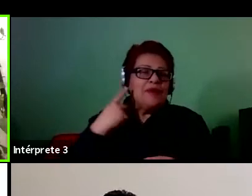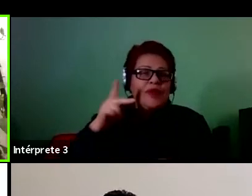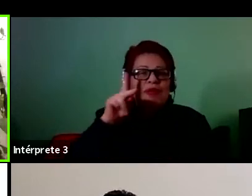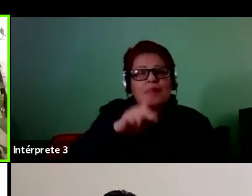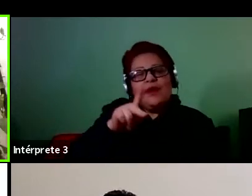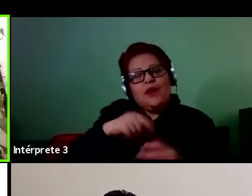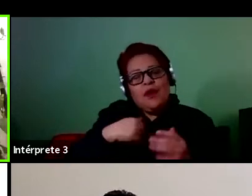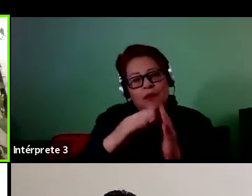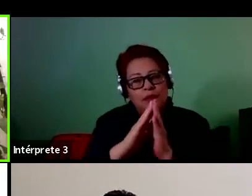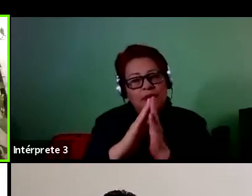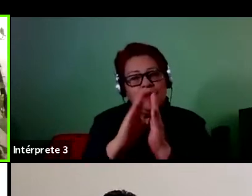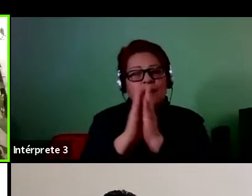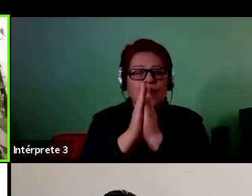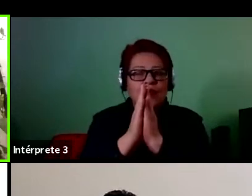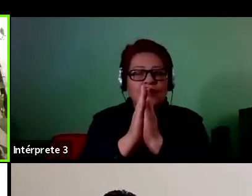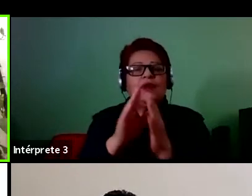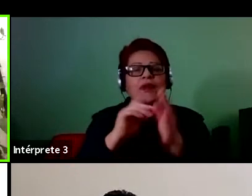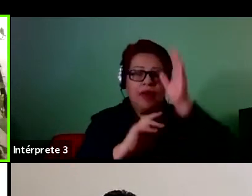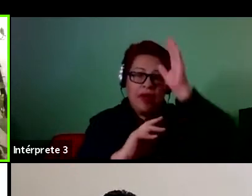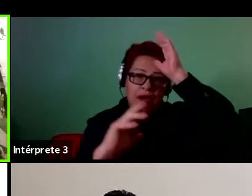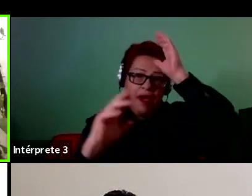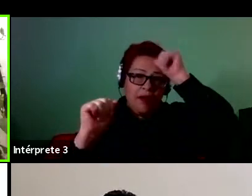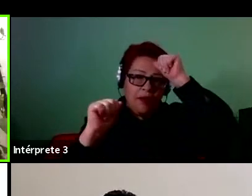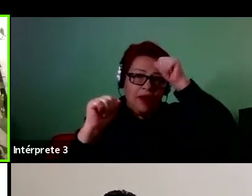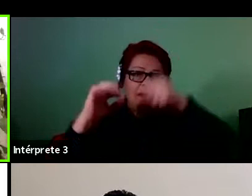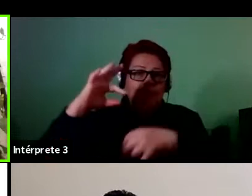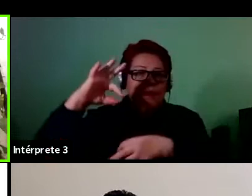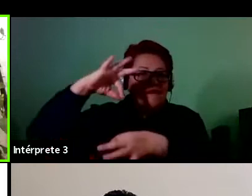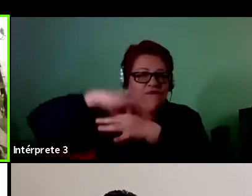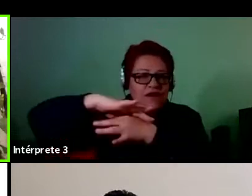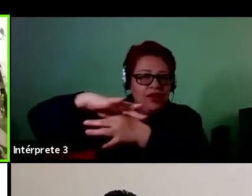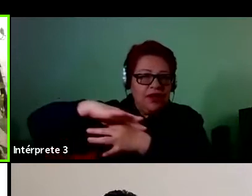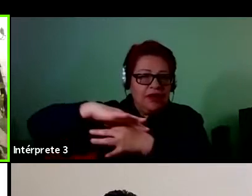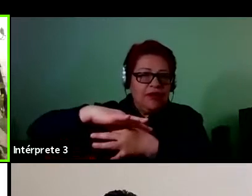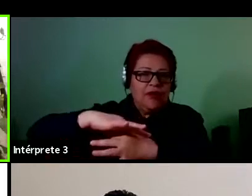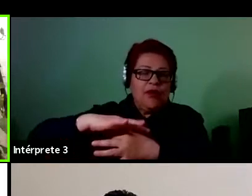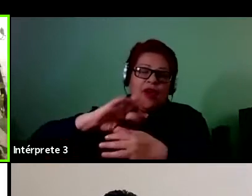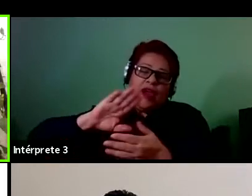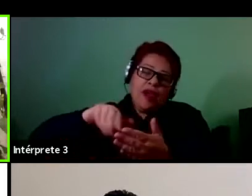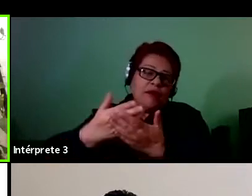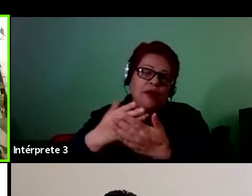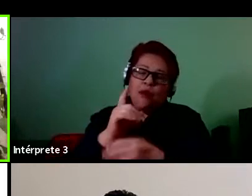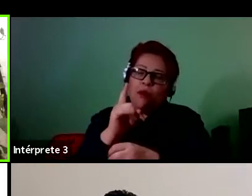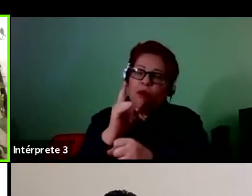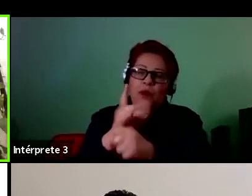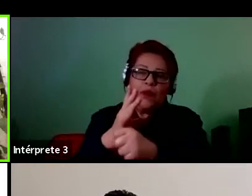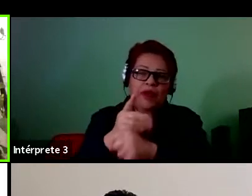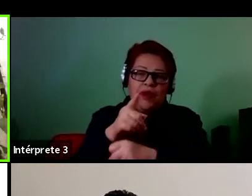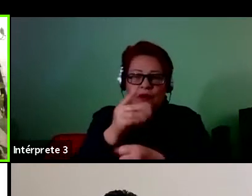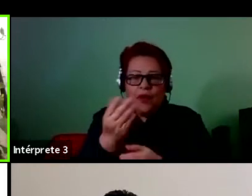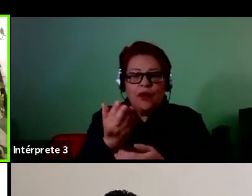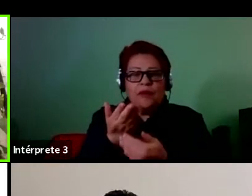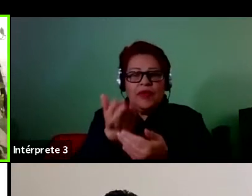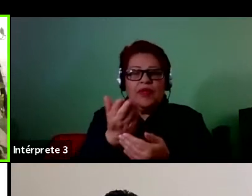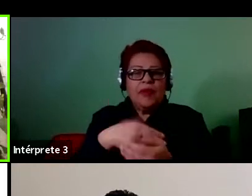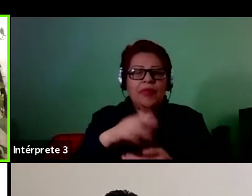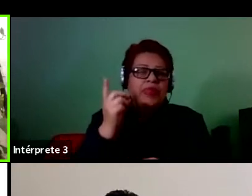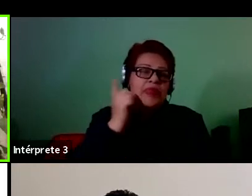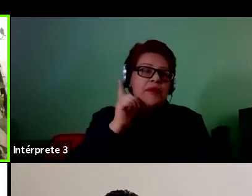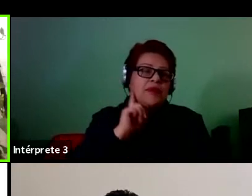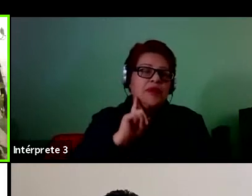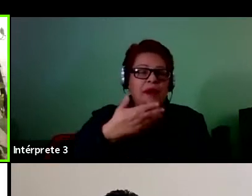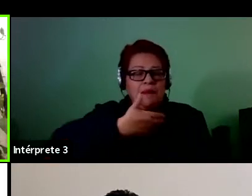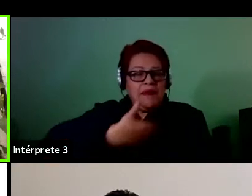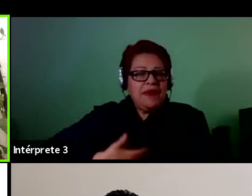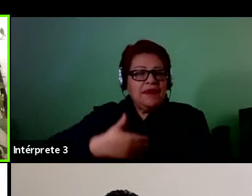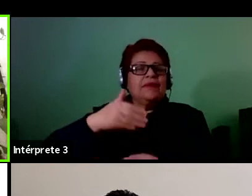yo les pediría, sí, yo estoy de acuerdo en que se vote ahorita, y lo único que yo le propondría o pediría, diputada presidenta,